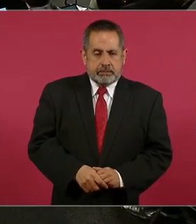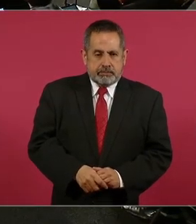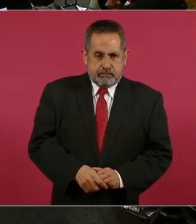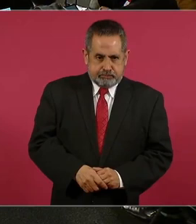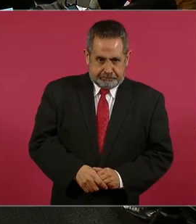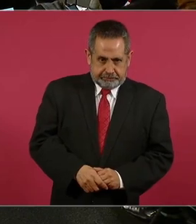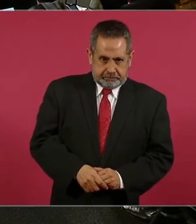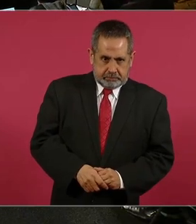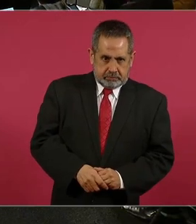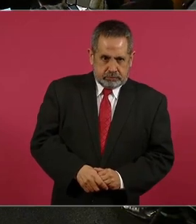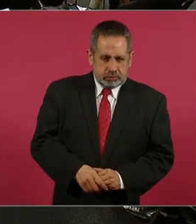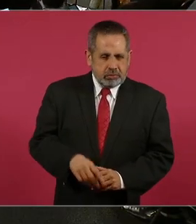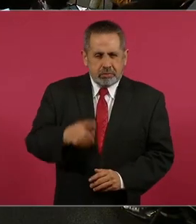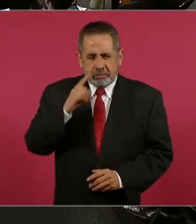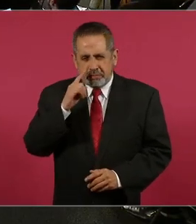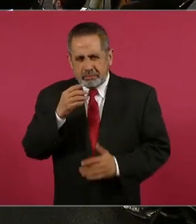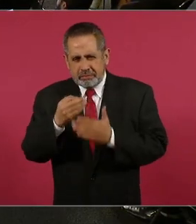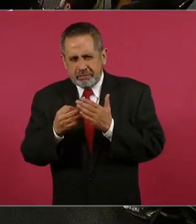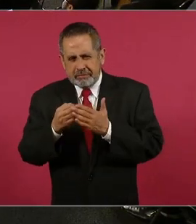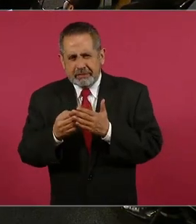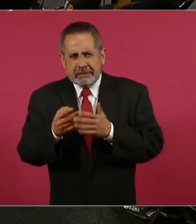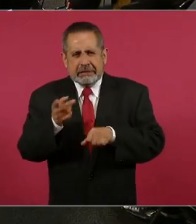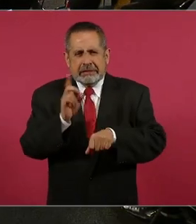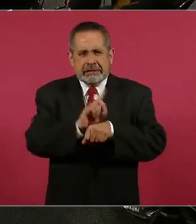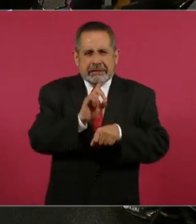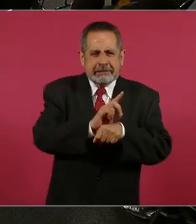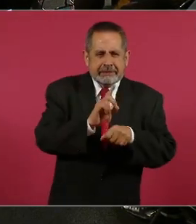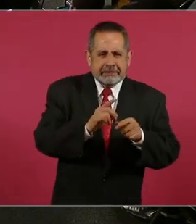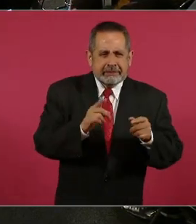Ah, pero no tenemos el promedio diario.